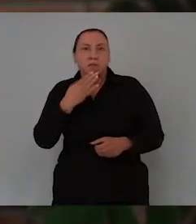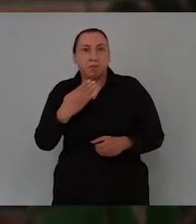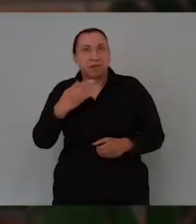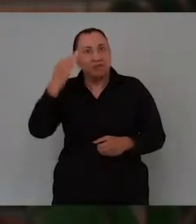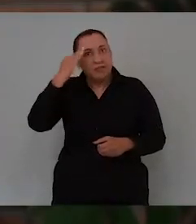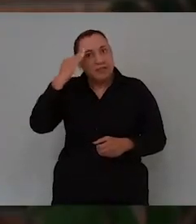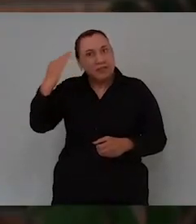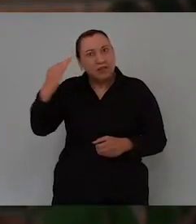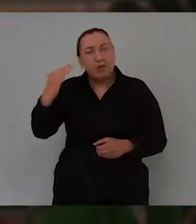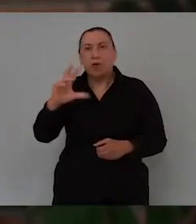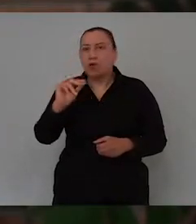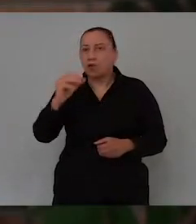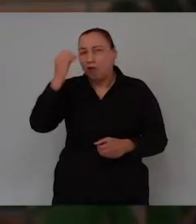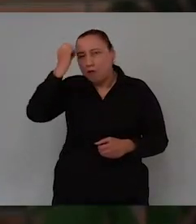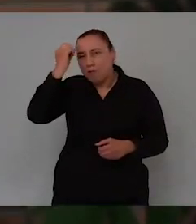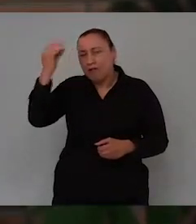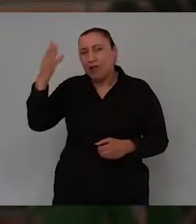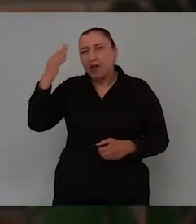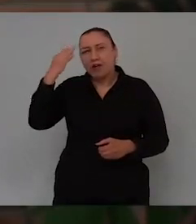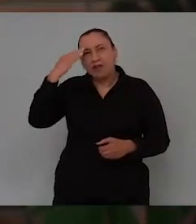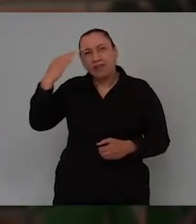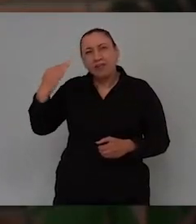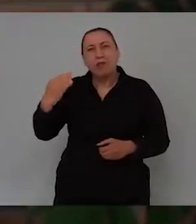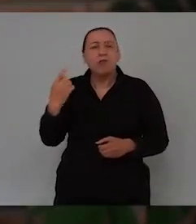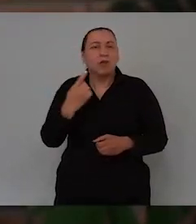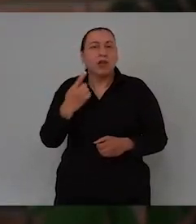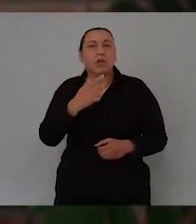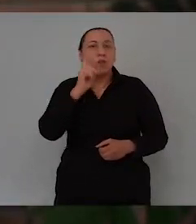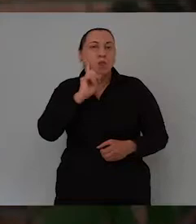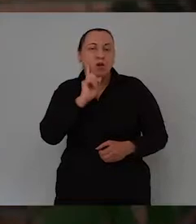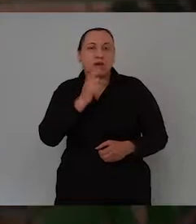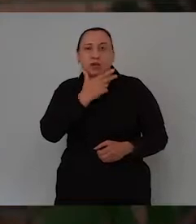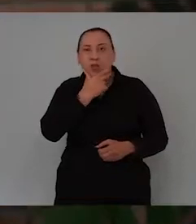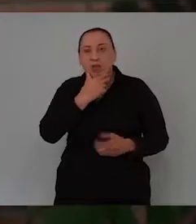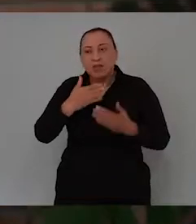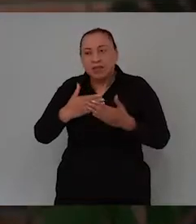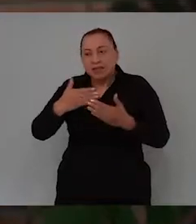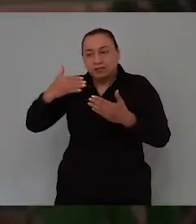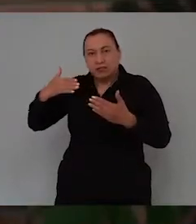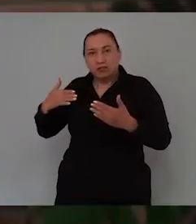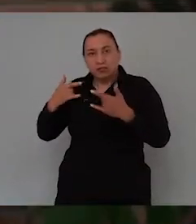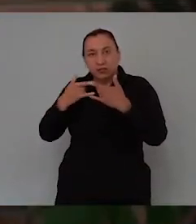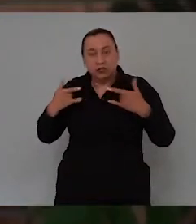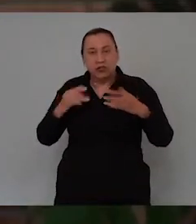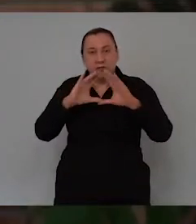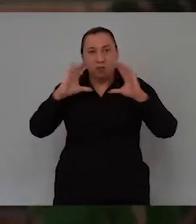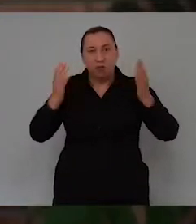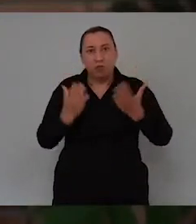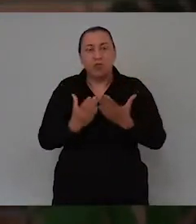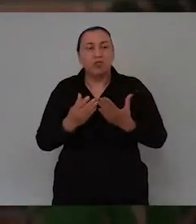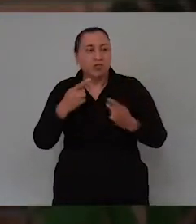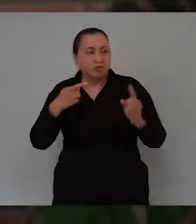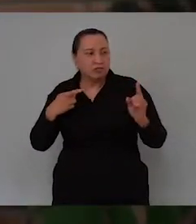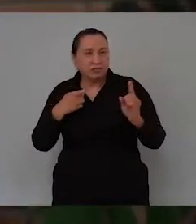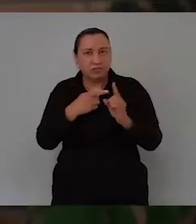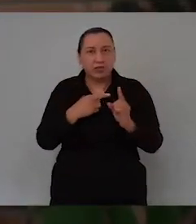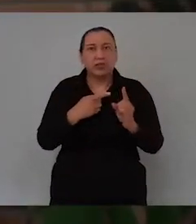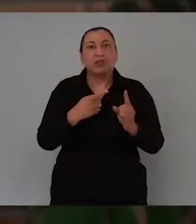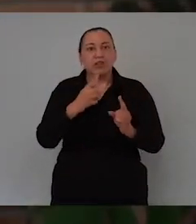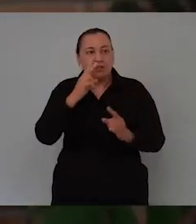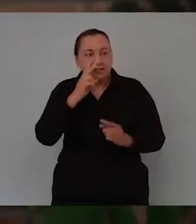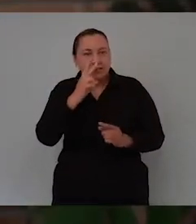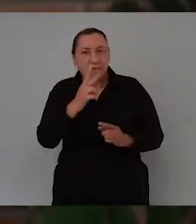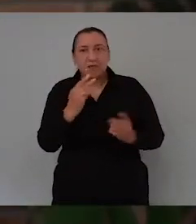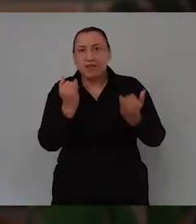un buen momento para no olvidar las razones por las cuales miles de mujeres durante cientos de años en muchos lugares del mundo